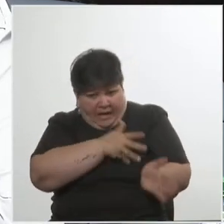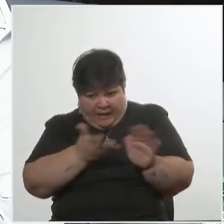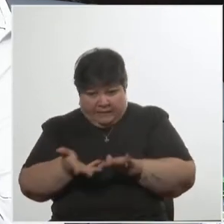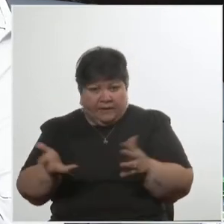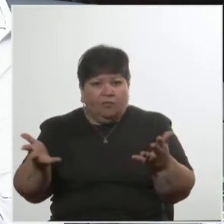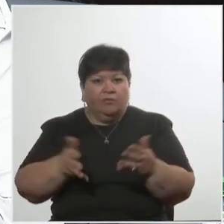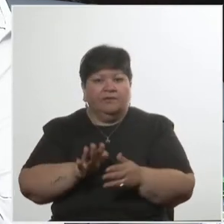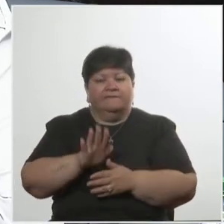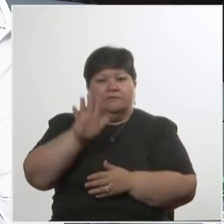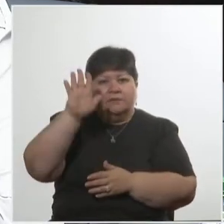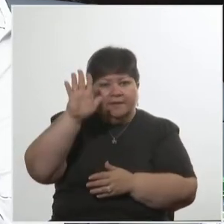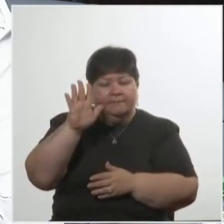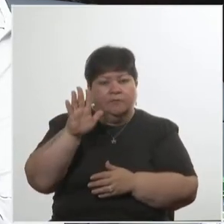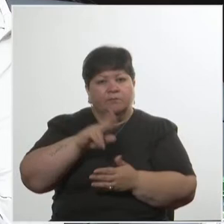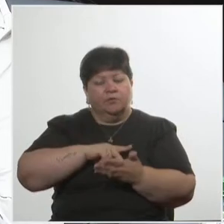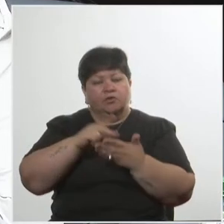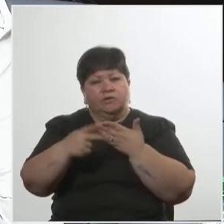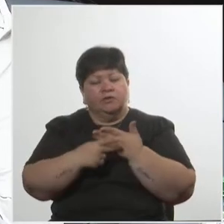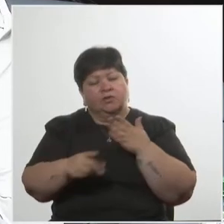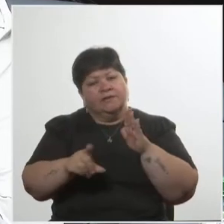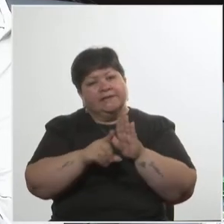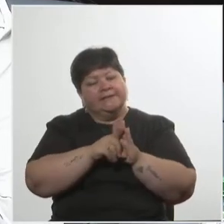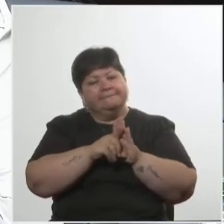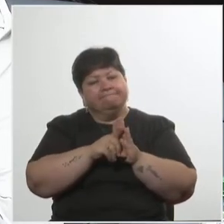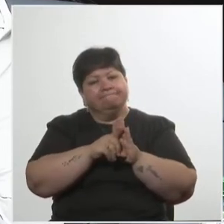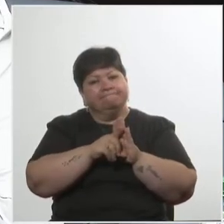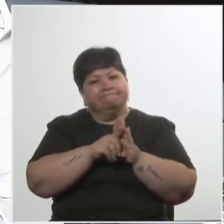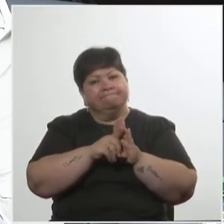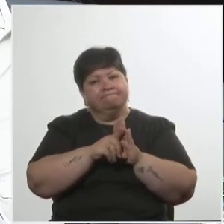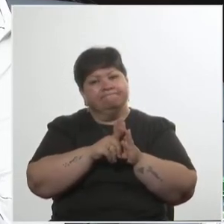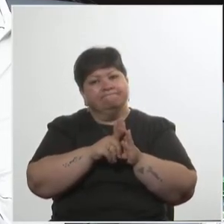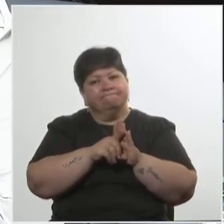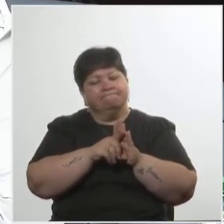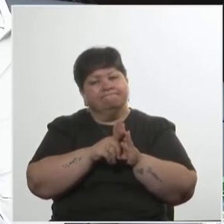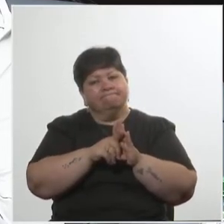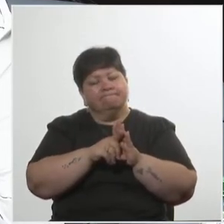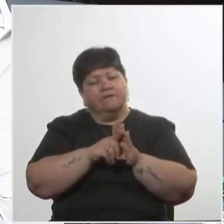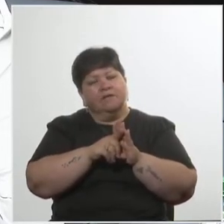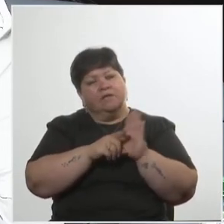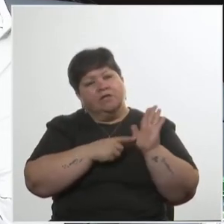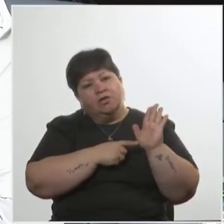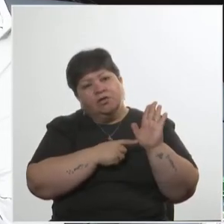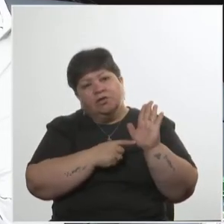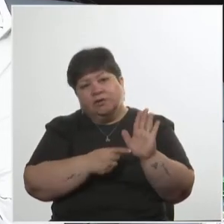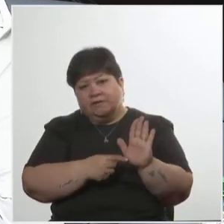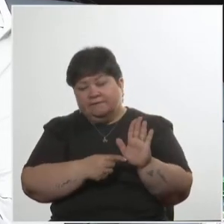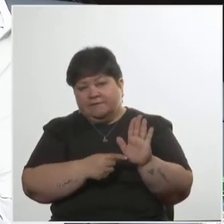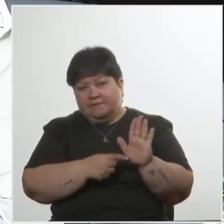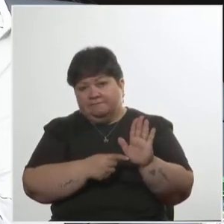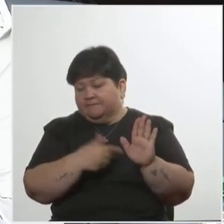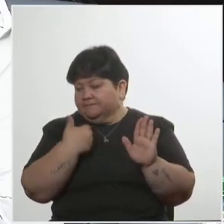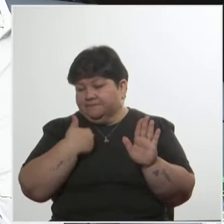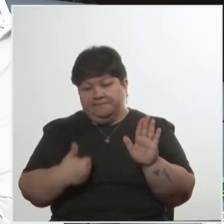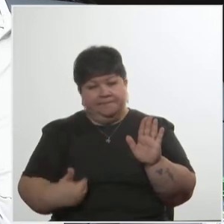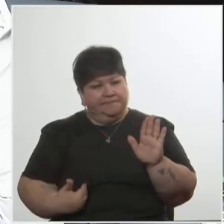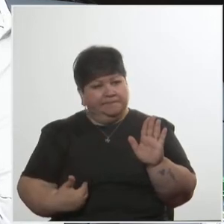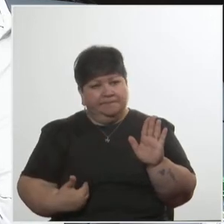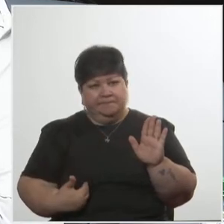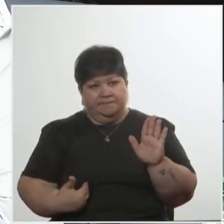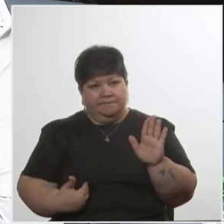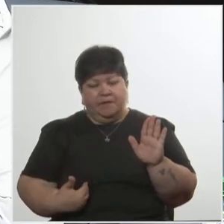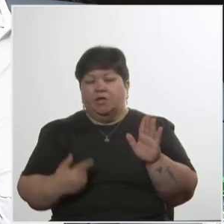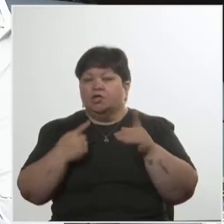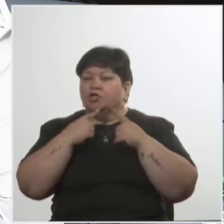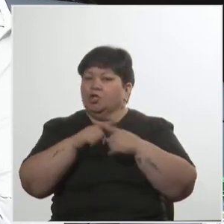votando este proyecto de ley lo que lo que establece es que desgraciadamente lamentablemente no